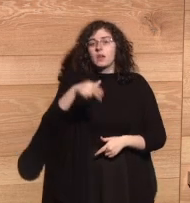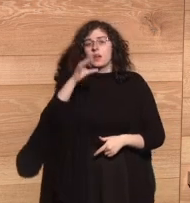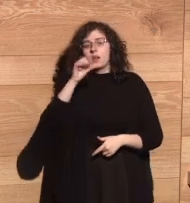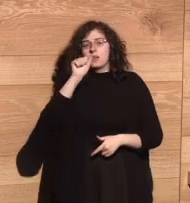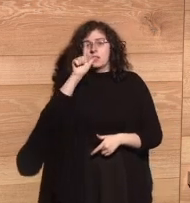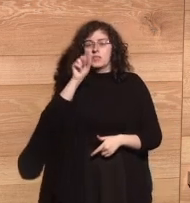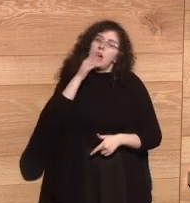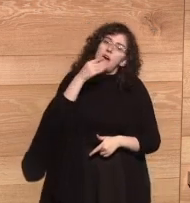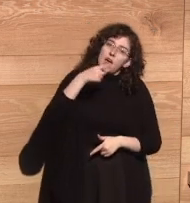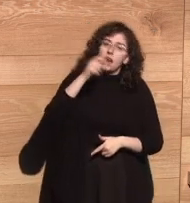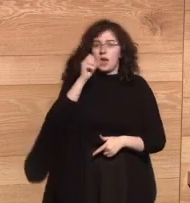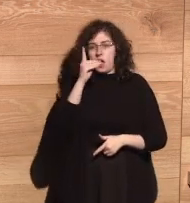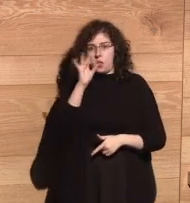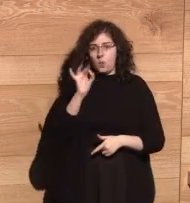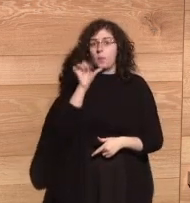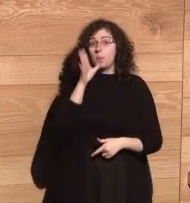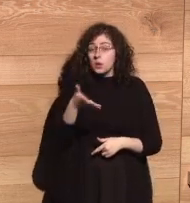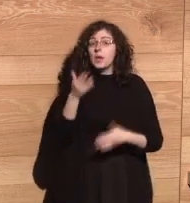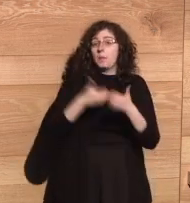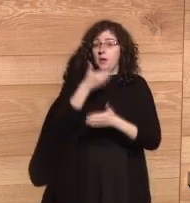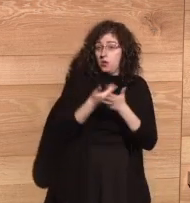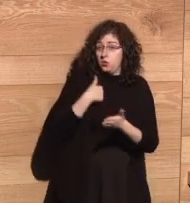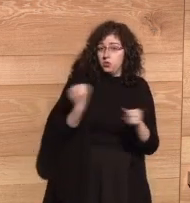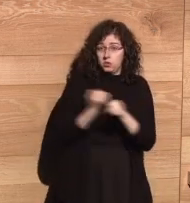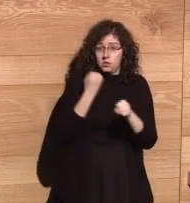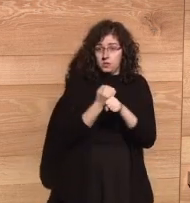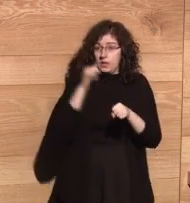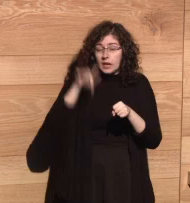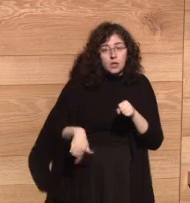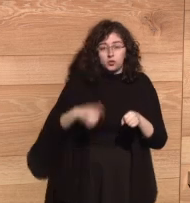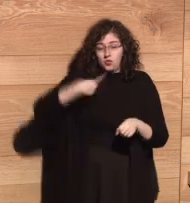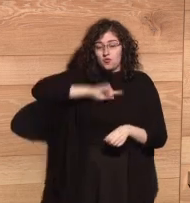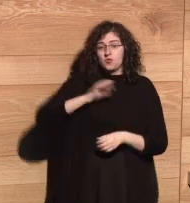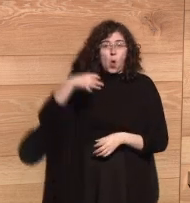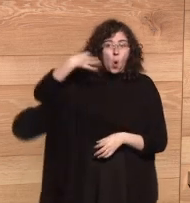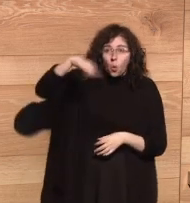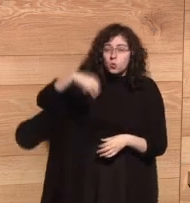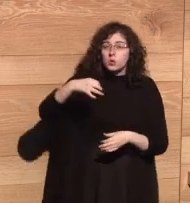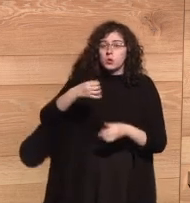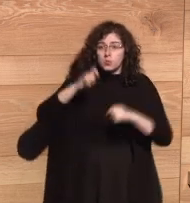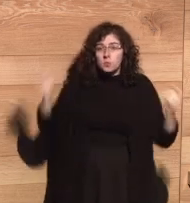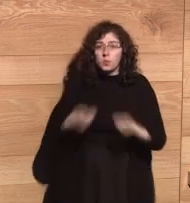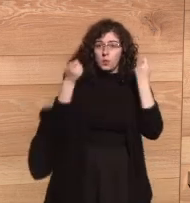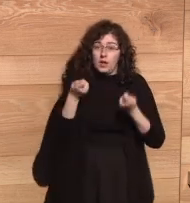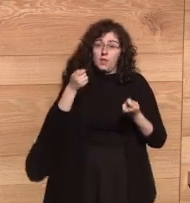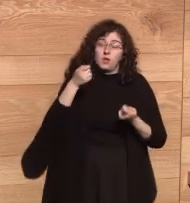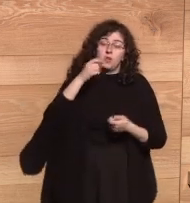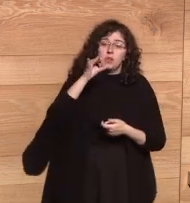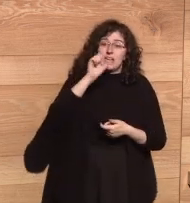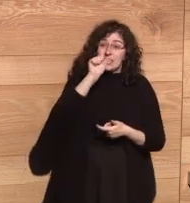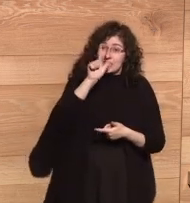¿no? Porque el periódico que trabajaba, nosotros teníamos la exclusividad de publicación de las imágenes de Salgado en